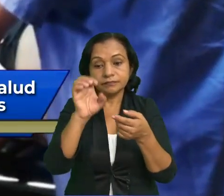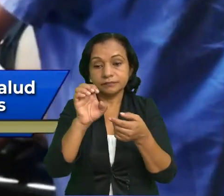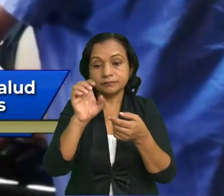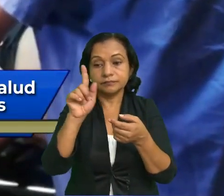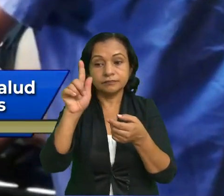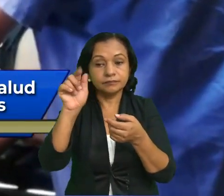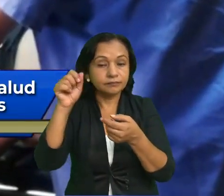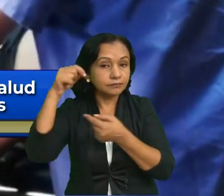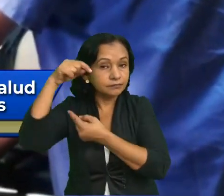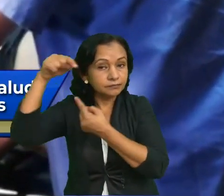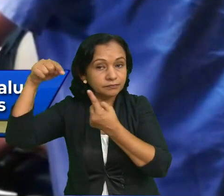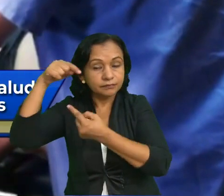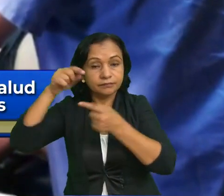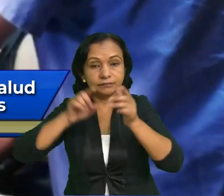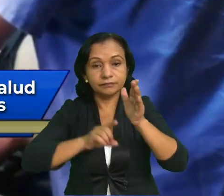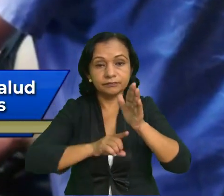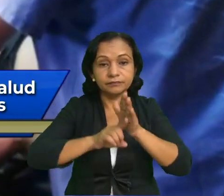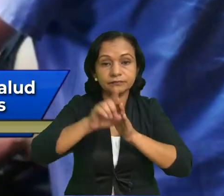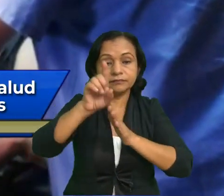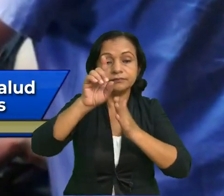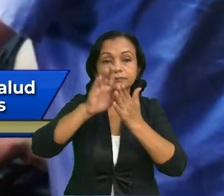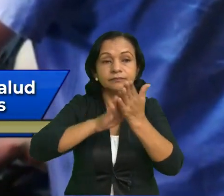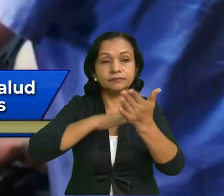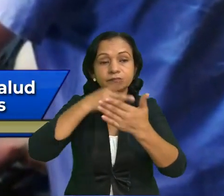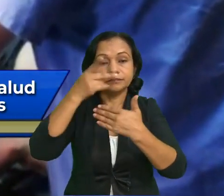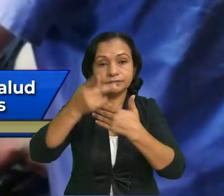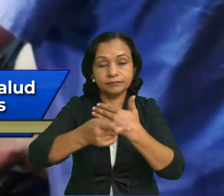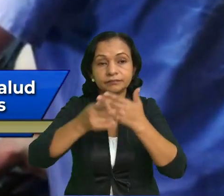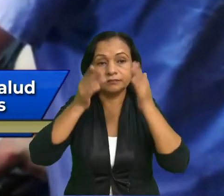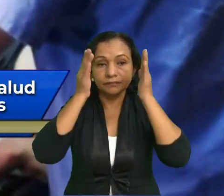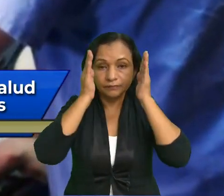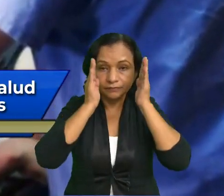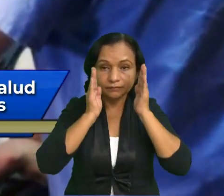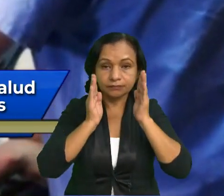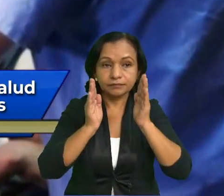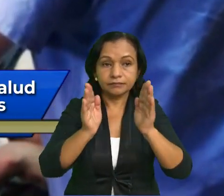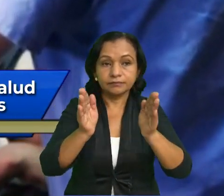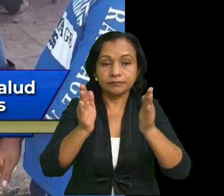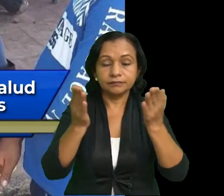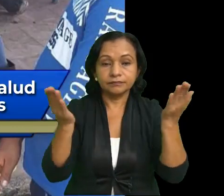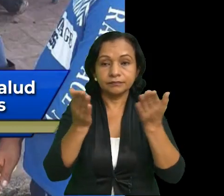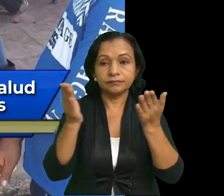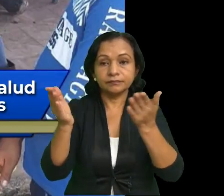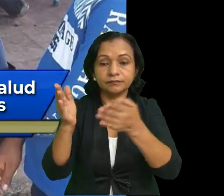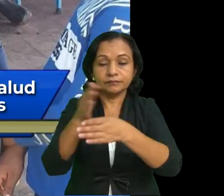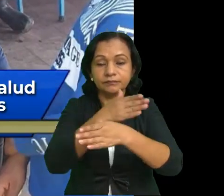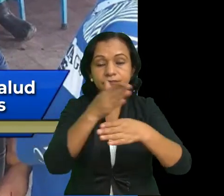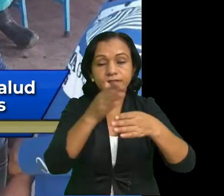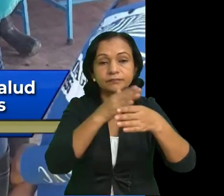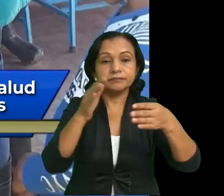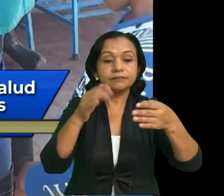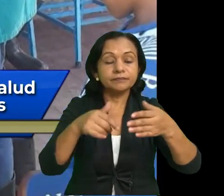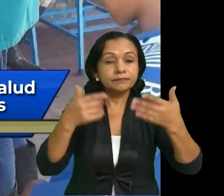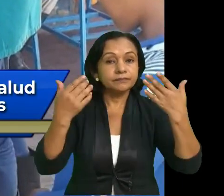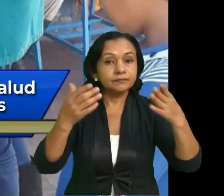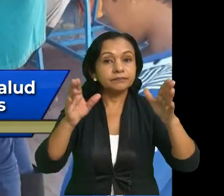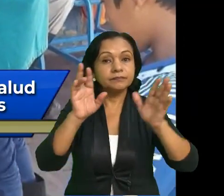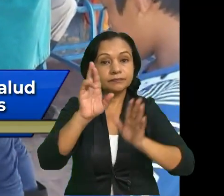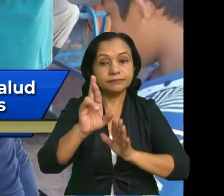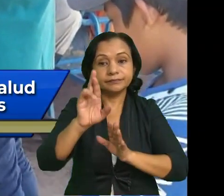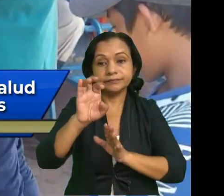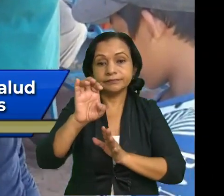también sigue desarrollando los programas y la atención a el resto de las unidades y aún misma en estas condiciones de riesgo